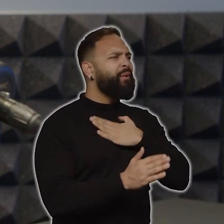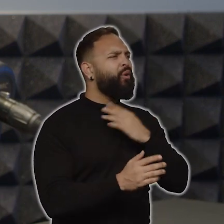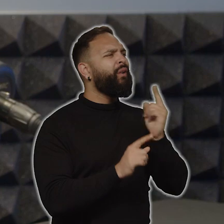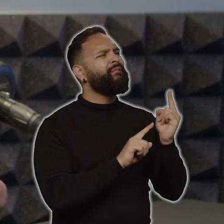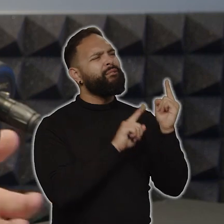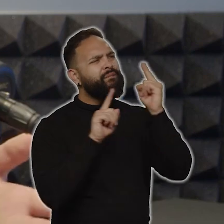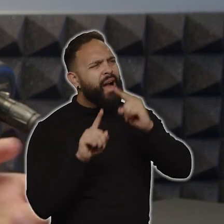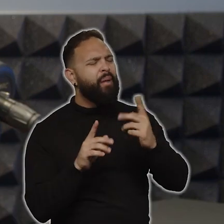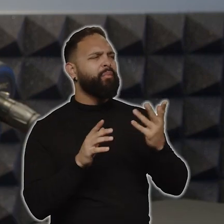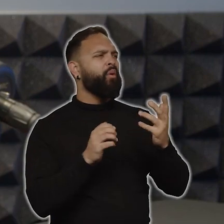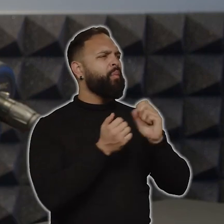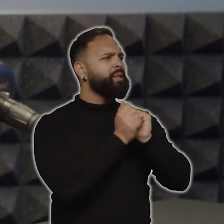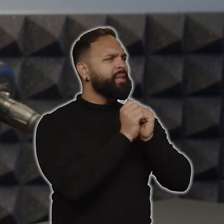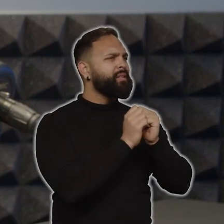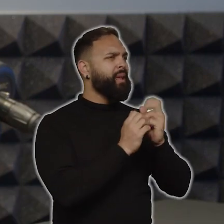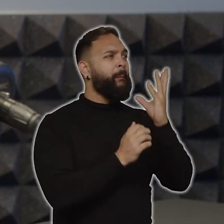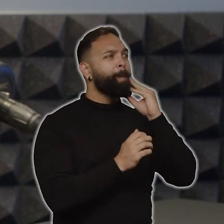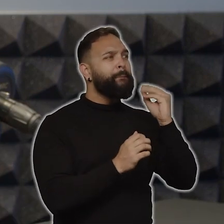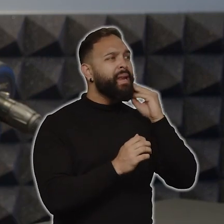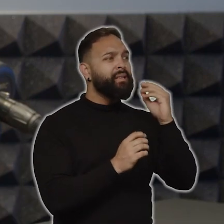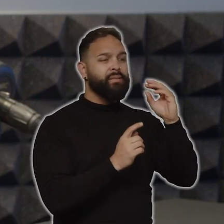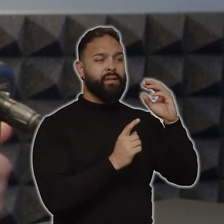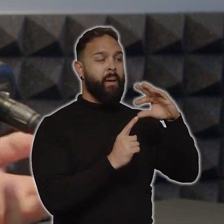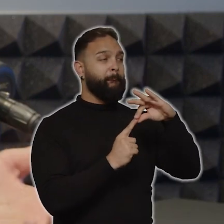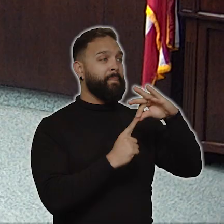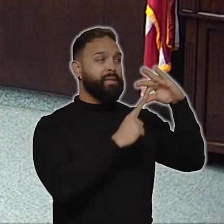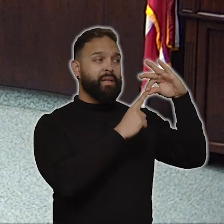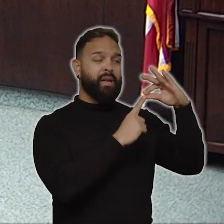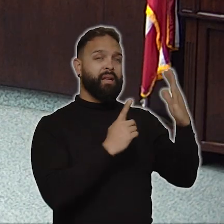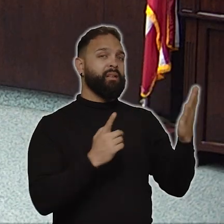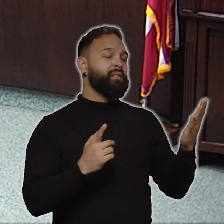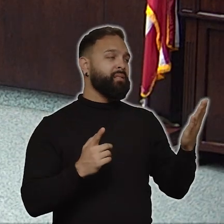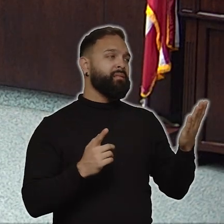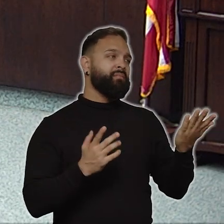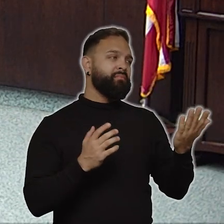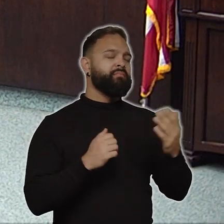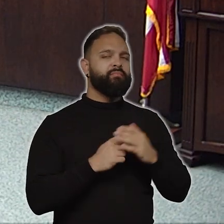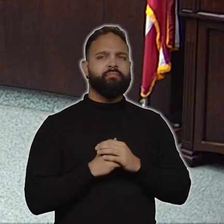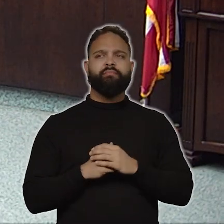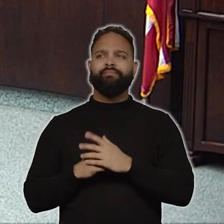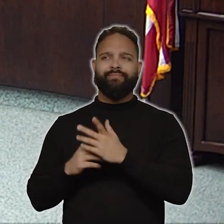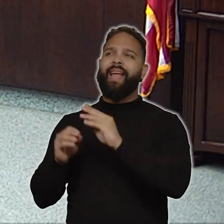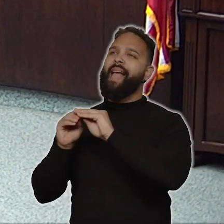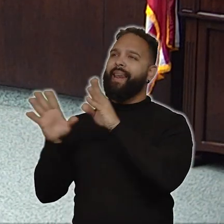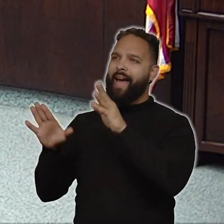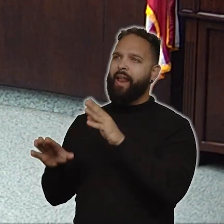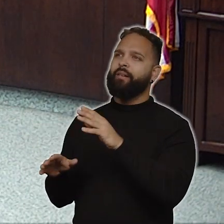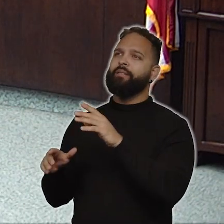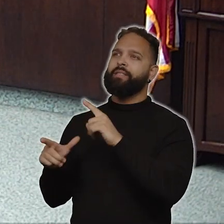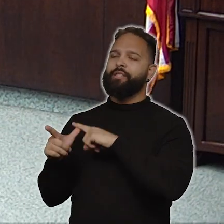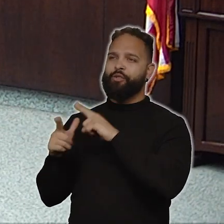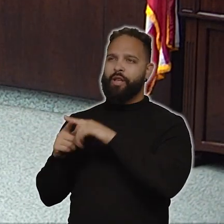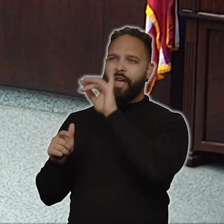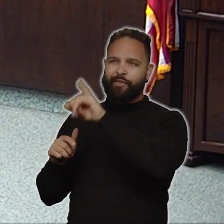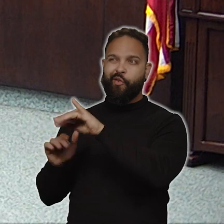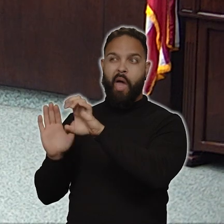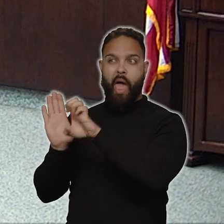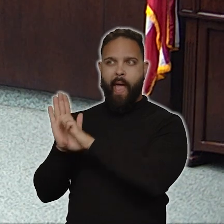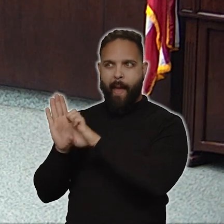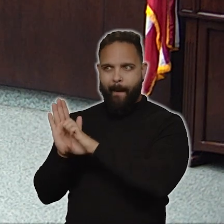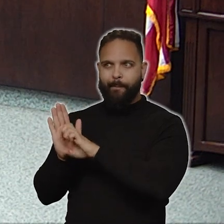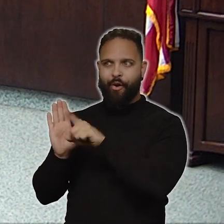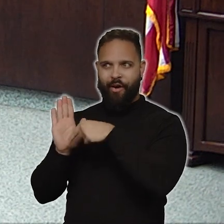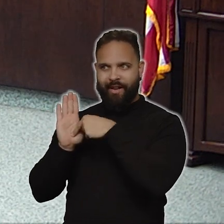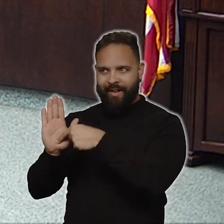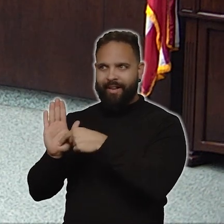venir, porque como una experiencia única, pues... Claro, y ahí se demostró que al tus padres, un ejemplo concreto